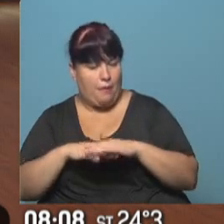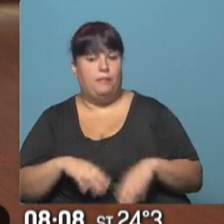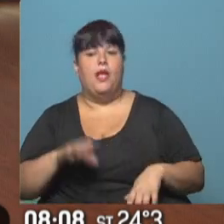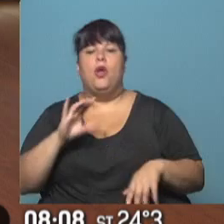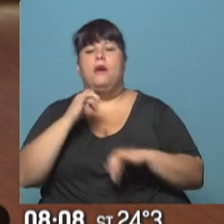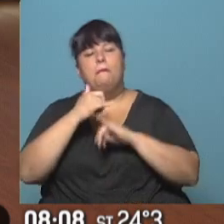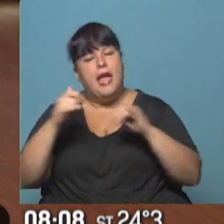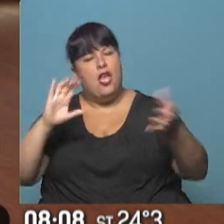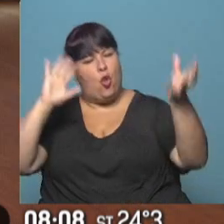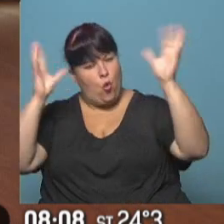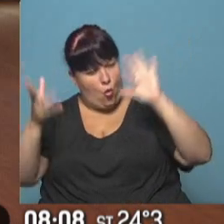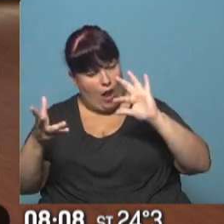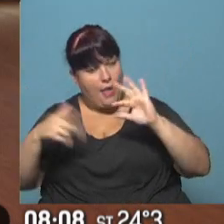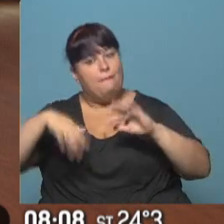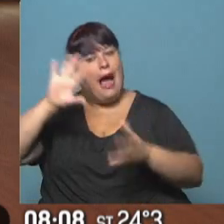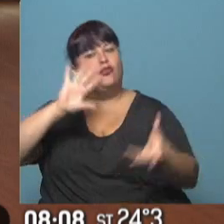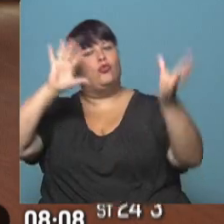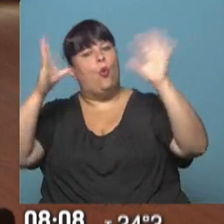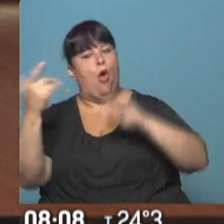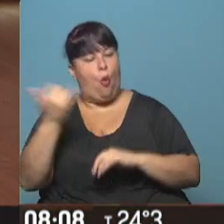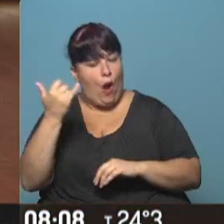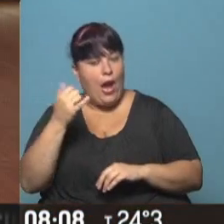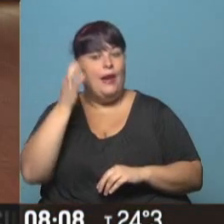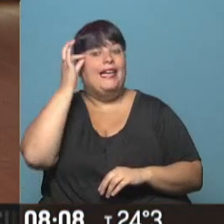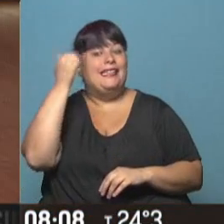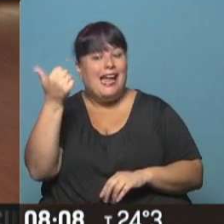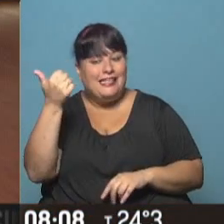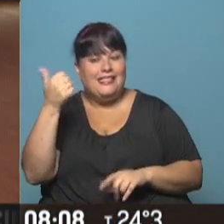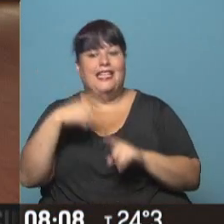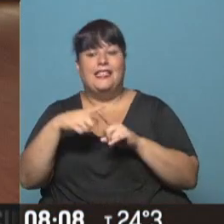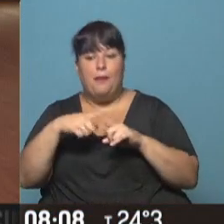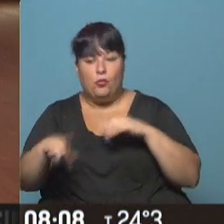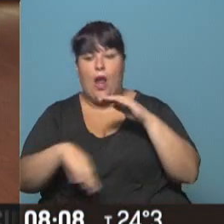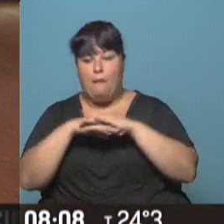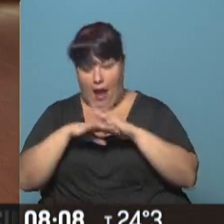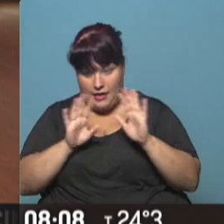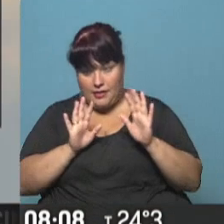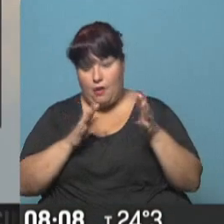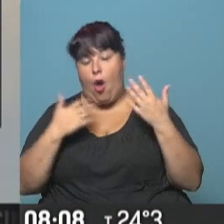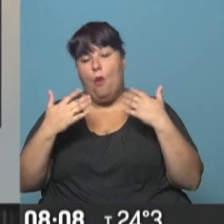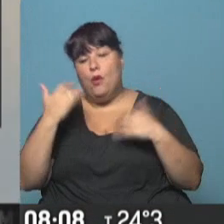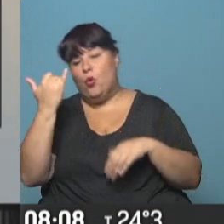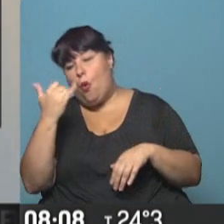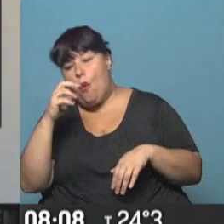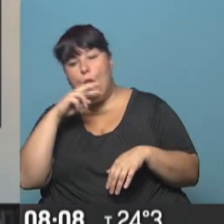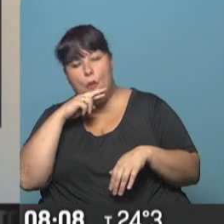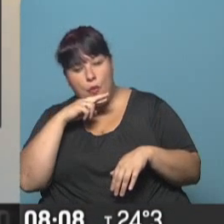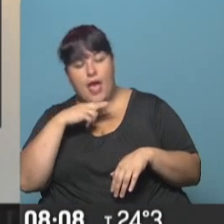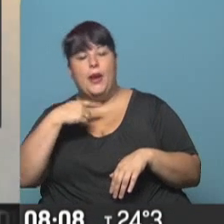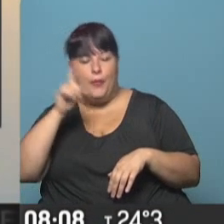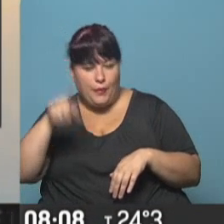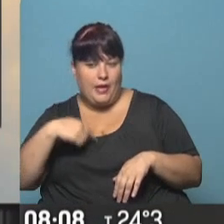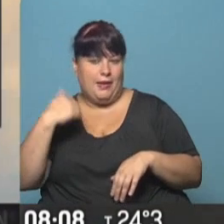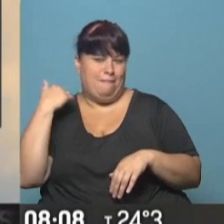con cielo algo parcialmente nublado. Un poquito más de nubosidad el jueves, 36 grados la temperatura máxima. Posiblemente entre jueves y viernes se den las